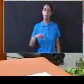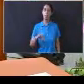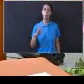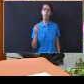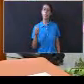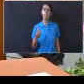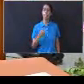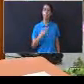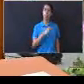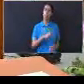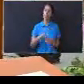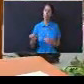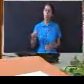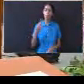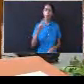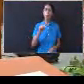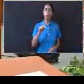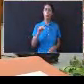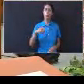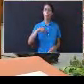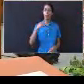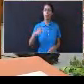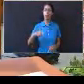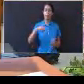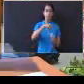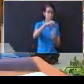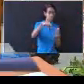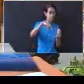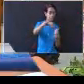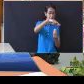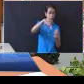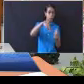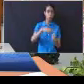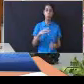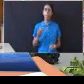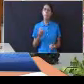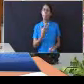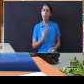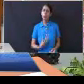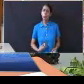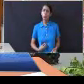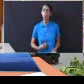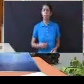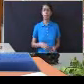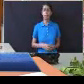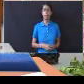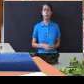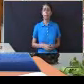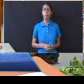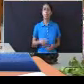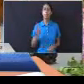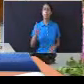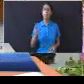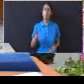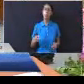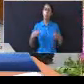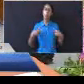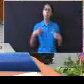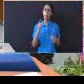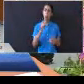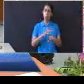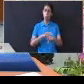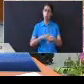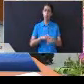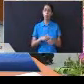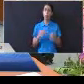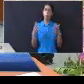No a los que están alrededor que sufren con esas cosas. Sino a la persona. Entonces, siempre hay un momento de refrigerio que Dios nos